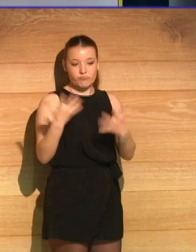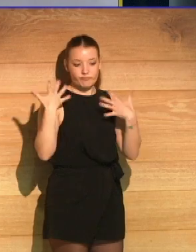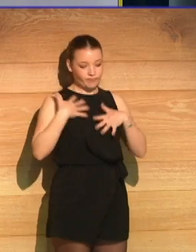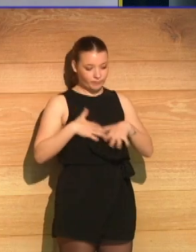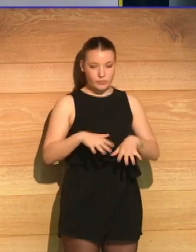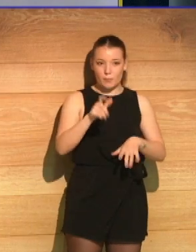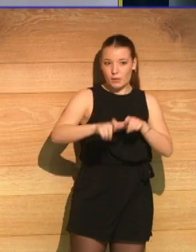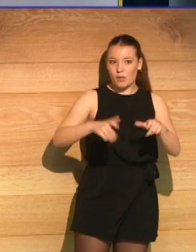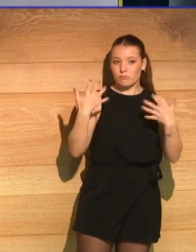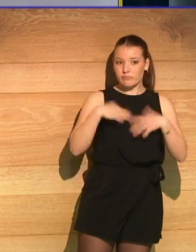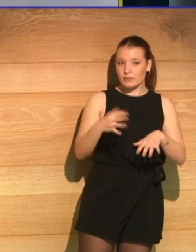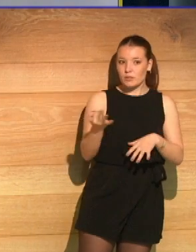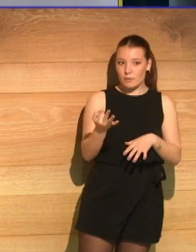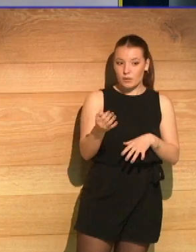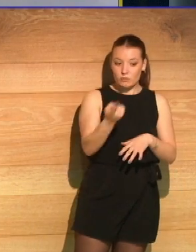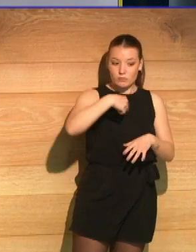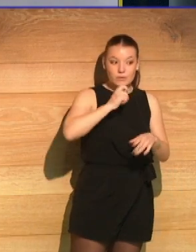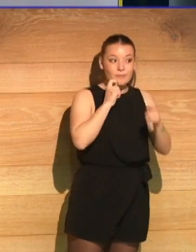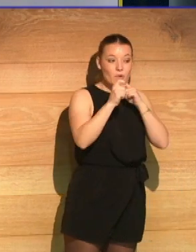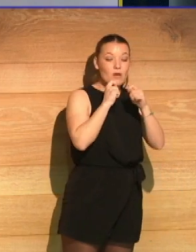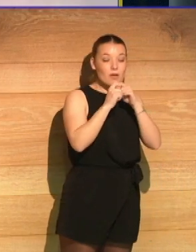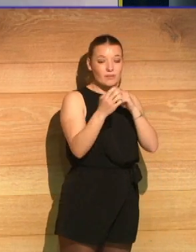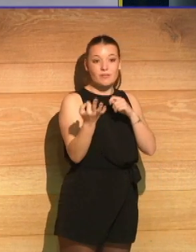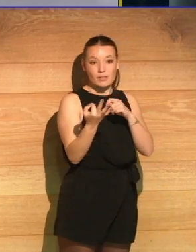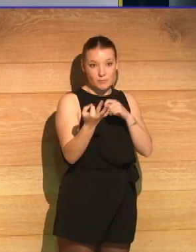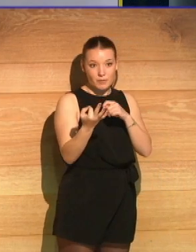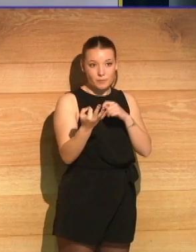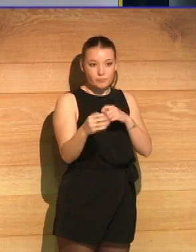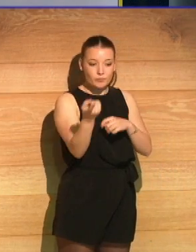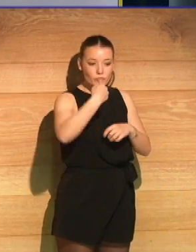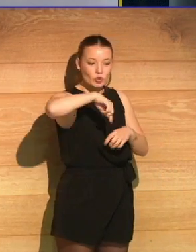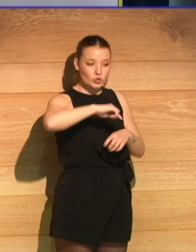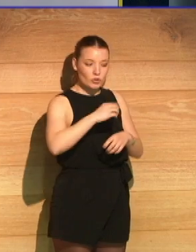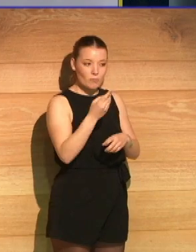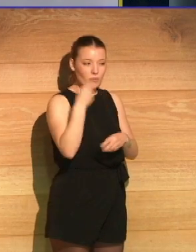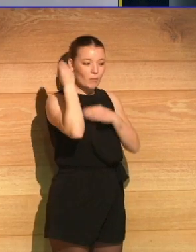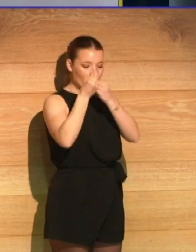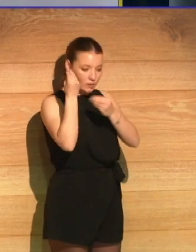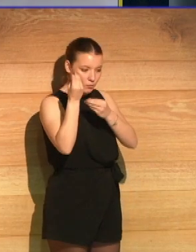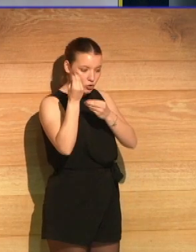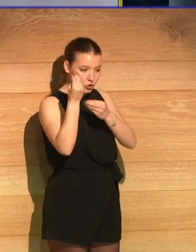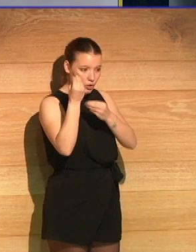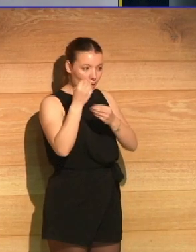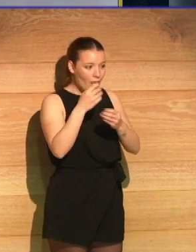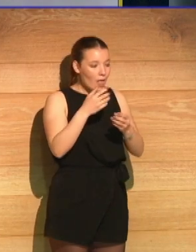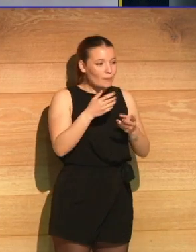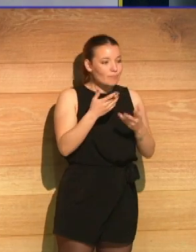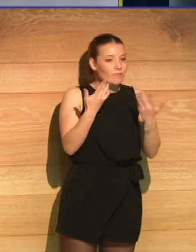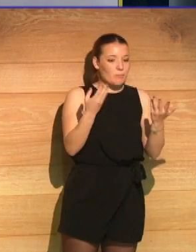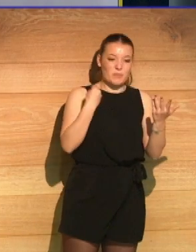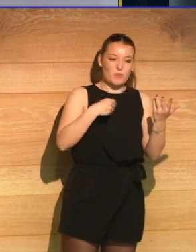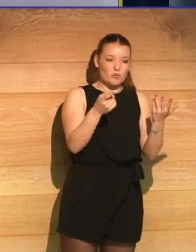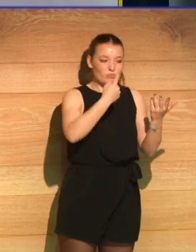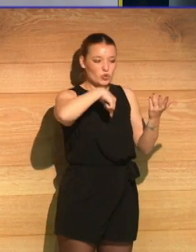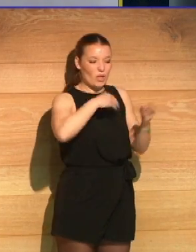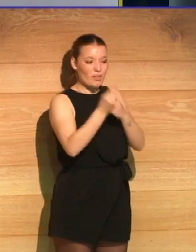tenemos que hacerlo. Entre los periodistas ambientales lo debatimos muchas veces, cómo hablar de cómo podemos caminar sin dar una sensación demasiado